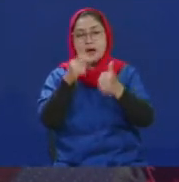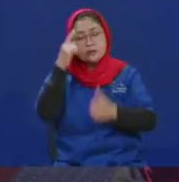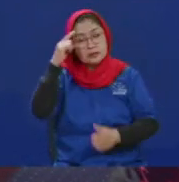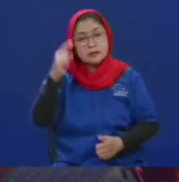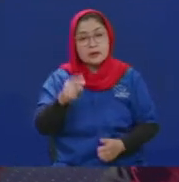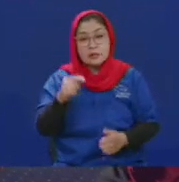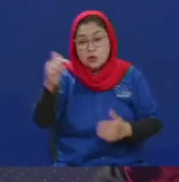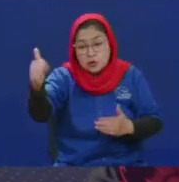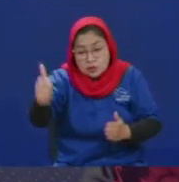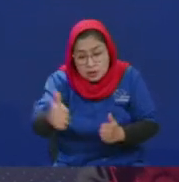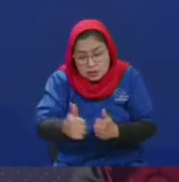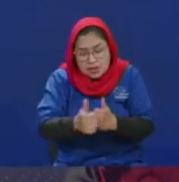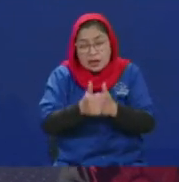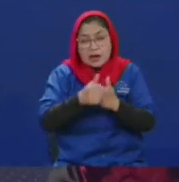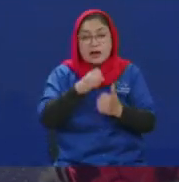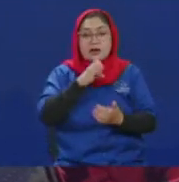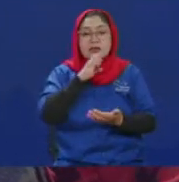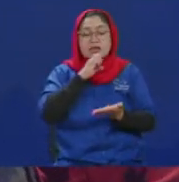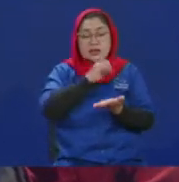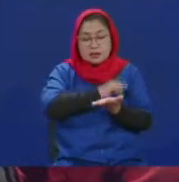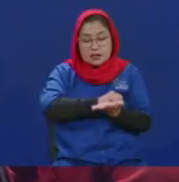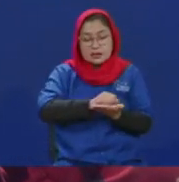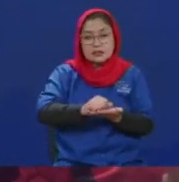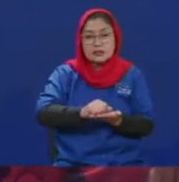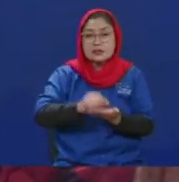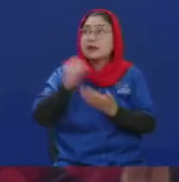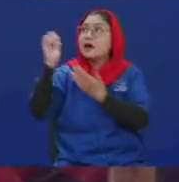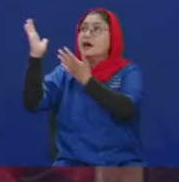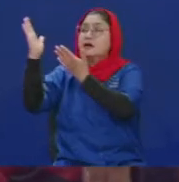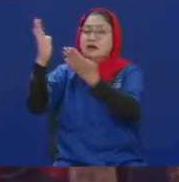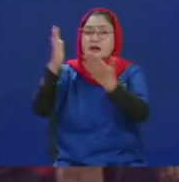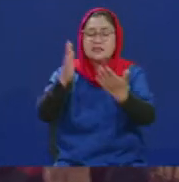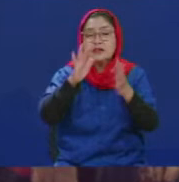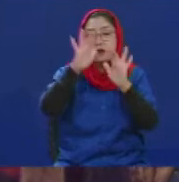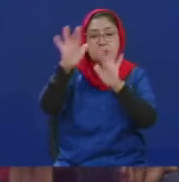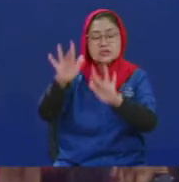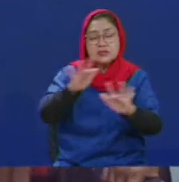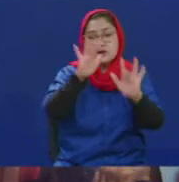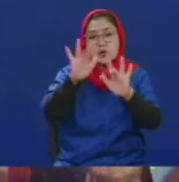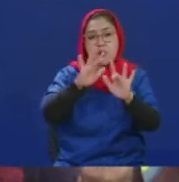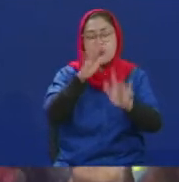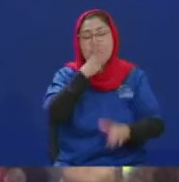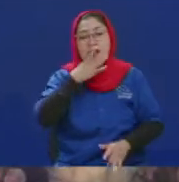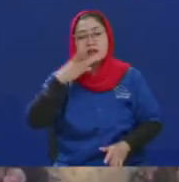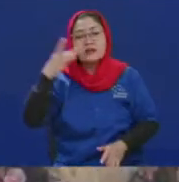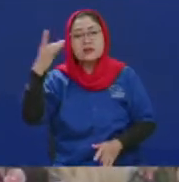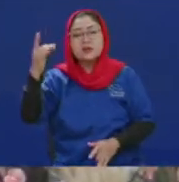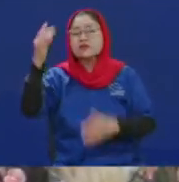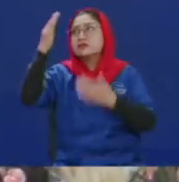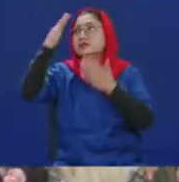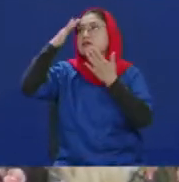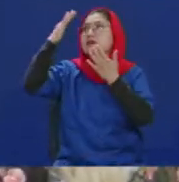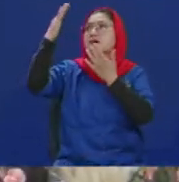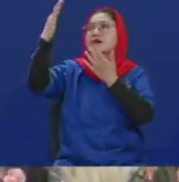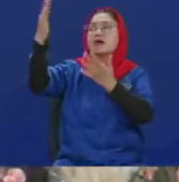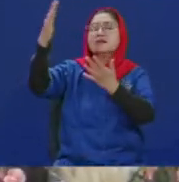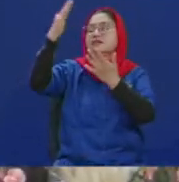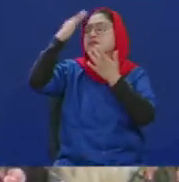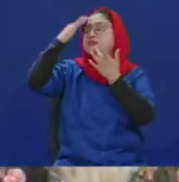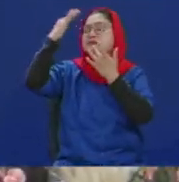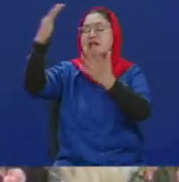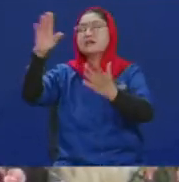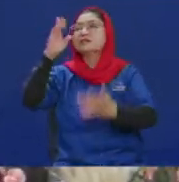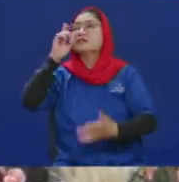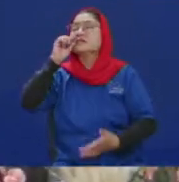Señor. Así que recibe la misericordia de parte de Dios. Gracias, papito. El Señor está obrando milagros aquí.